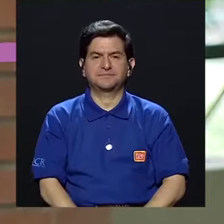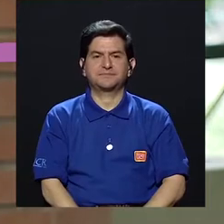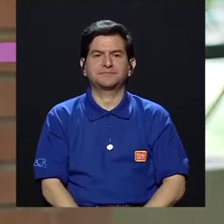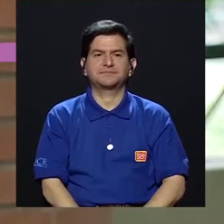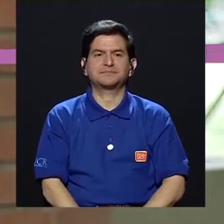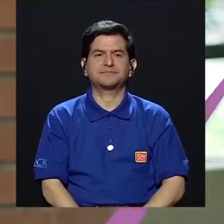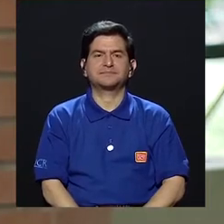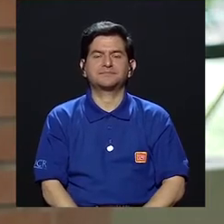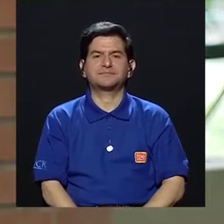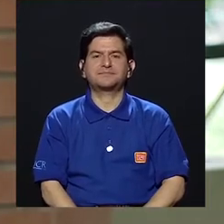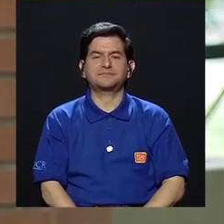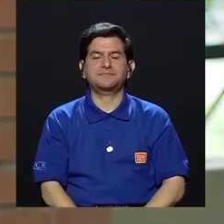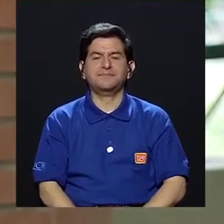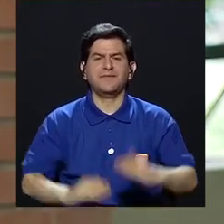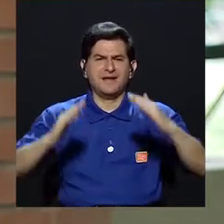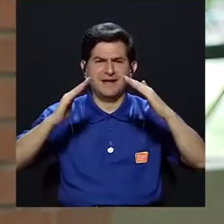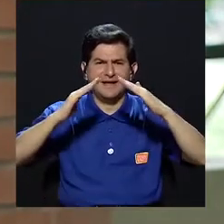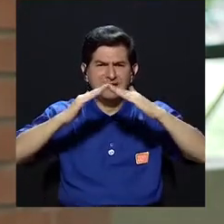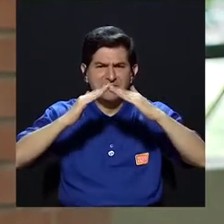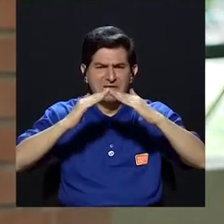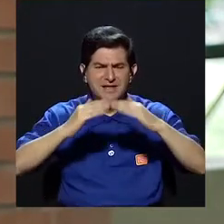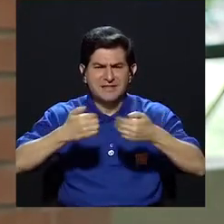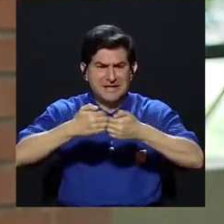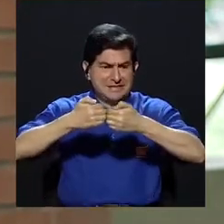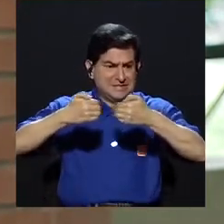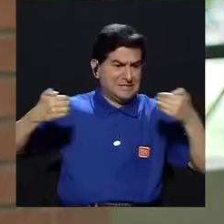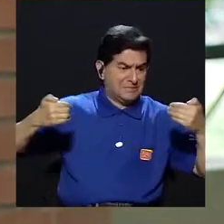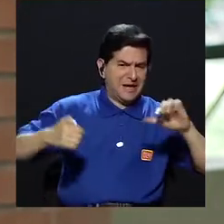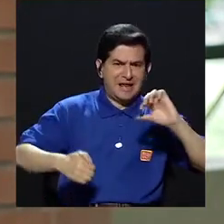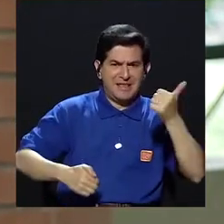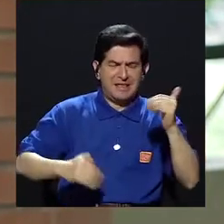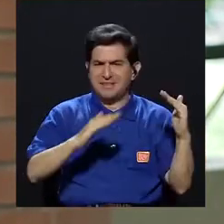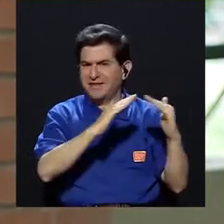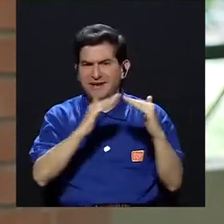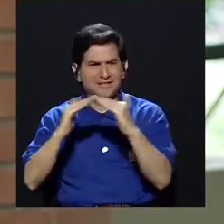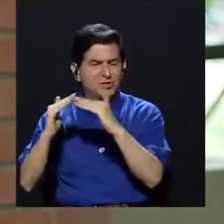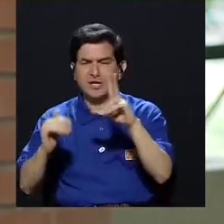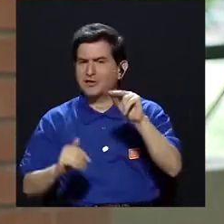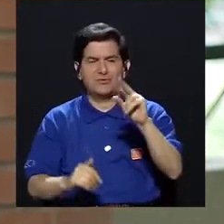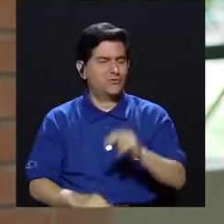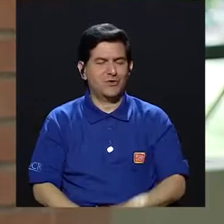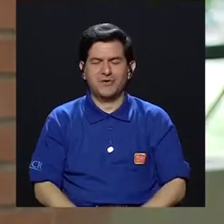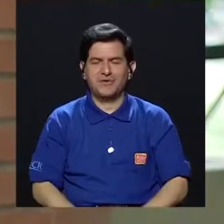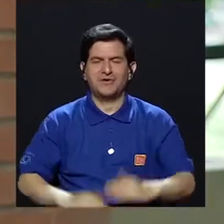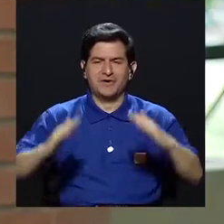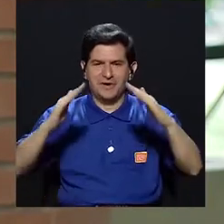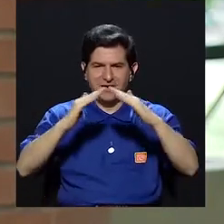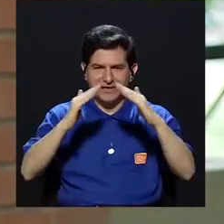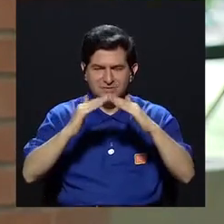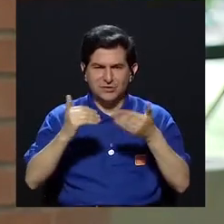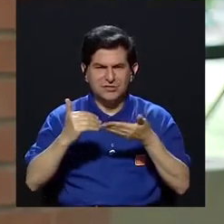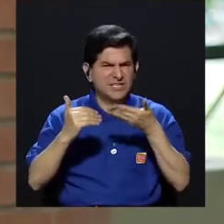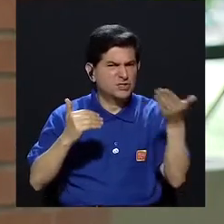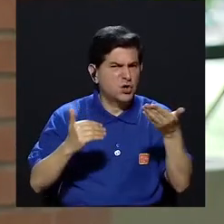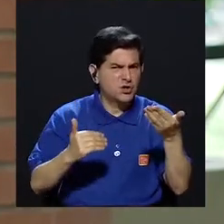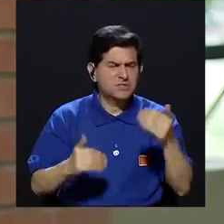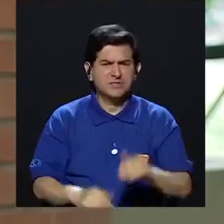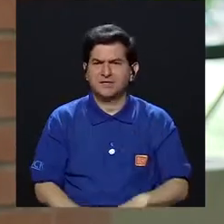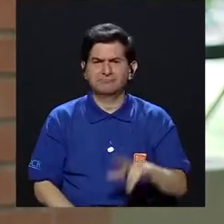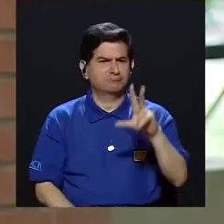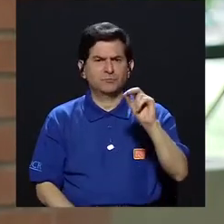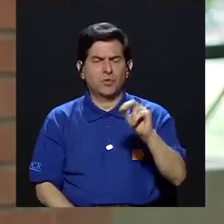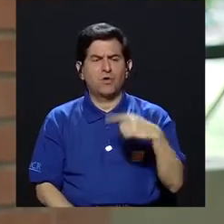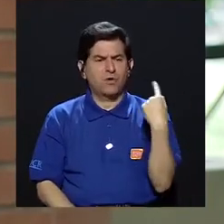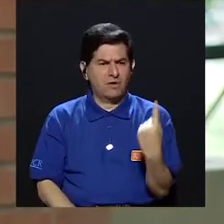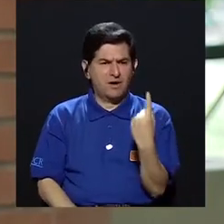que la vivienda no está aislada del resto de viviendas, y las viviendas no son cosas.